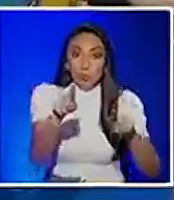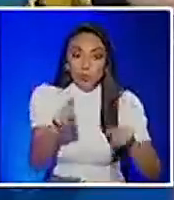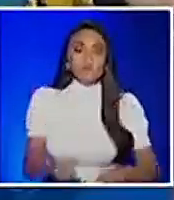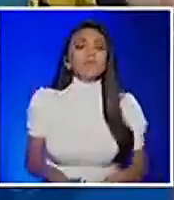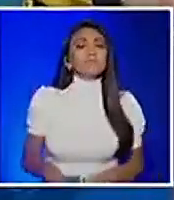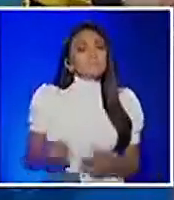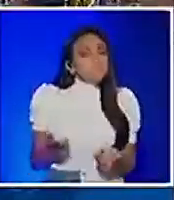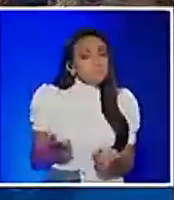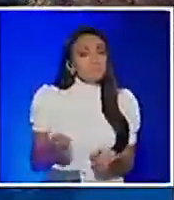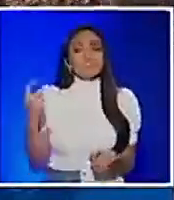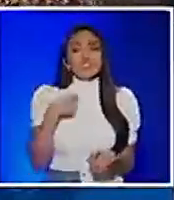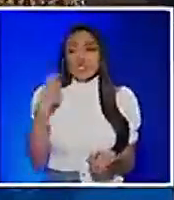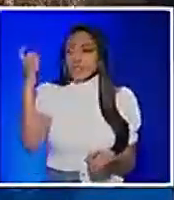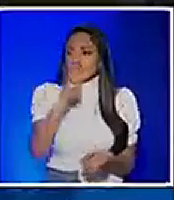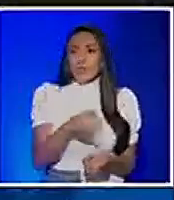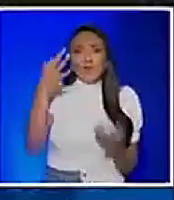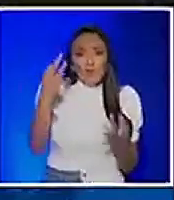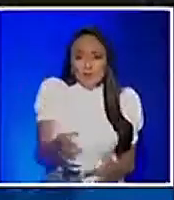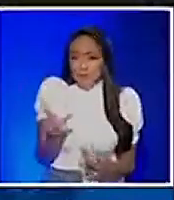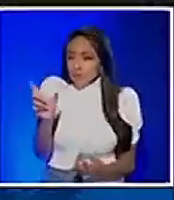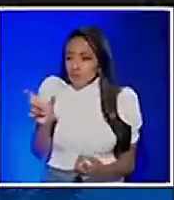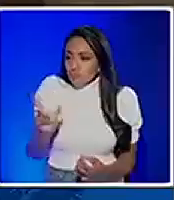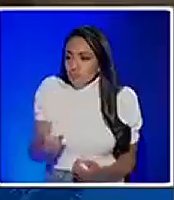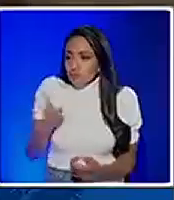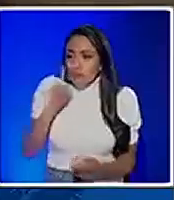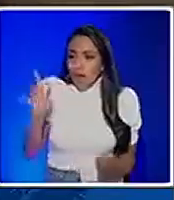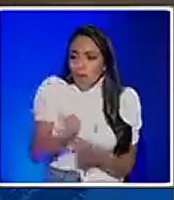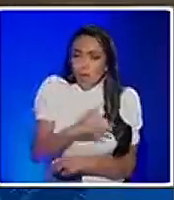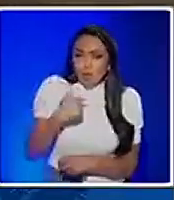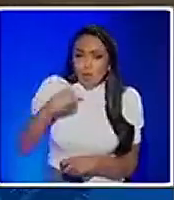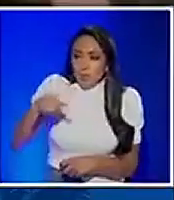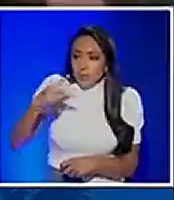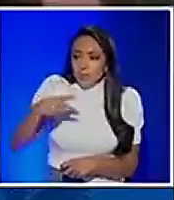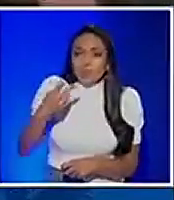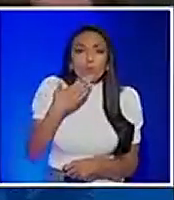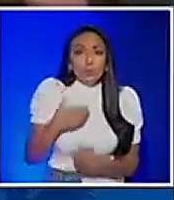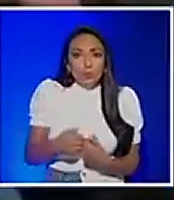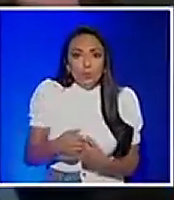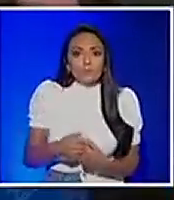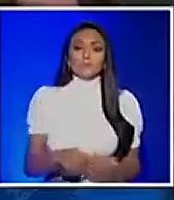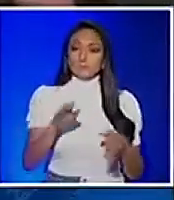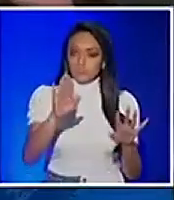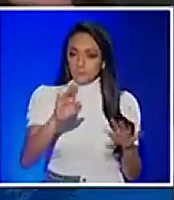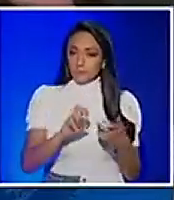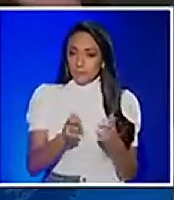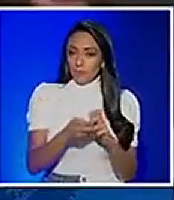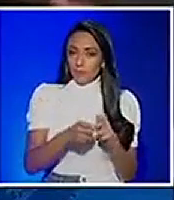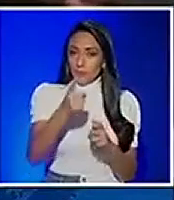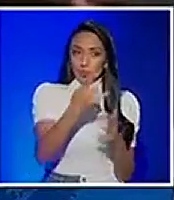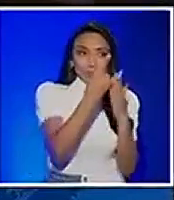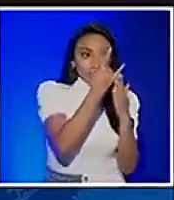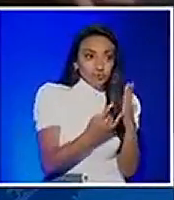sucede si necesito el carnet físico para completar el esquema de vacunación? Si tienen algún problema en cuanto al tema de descargar su